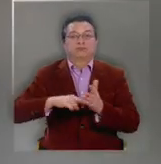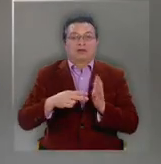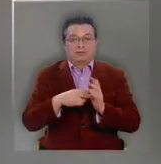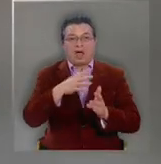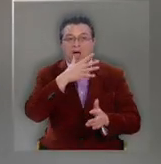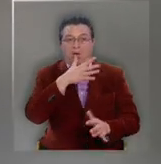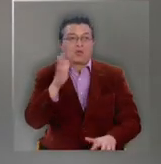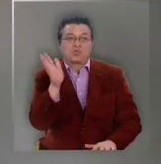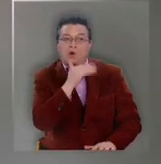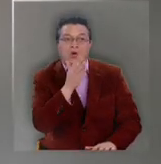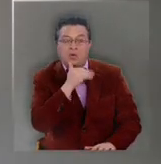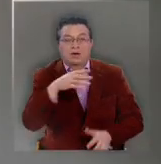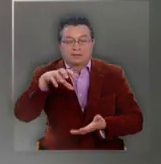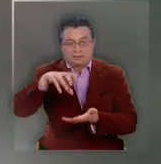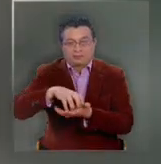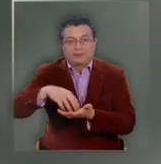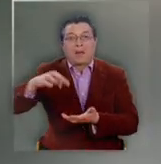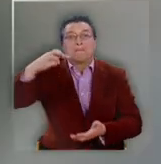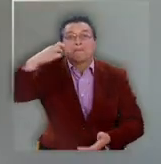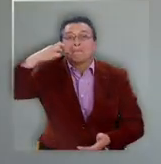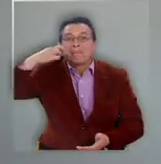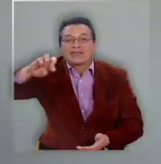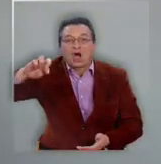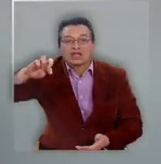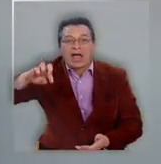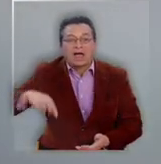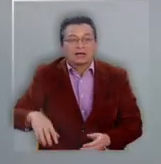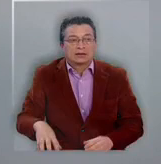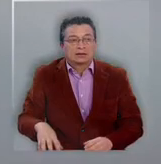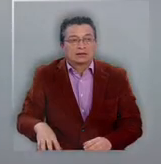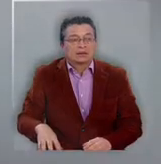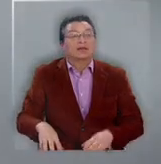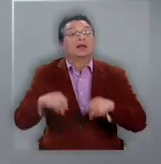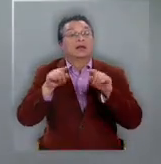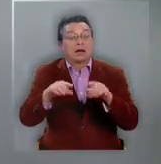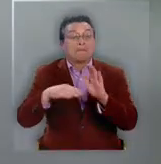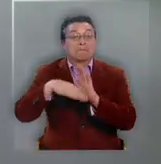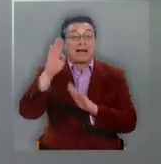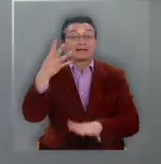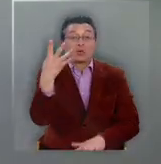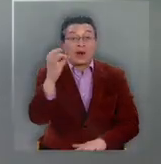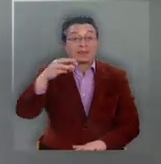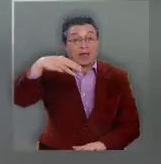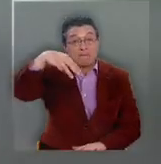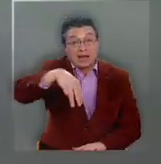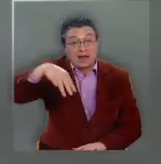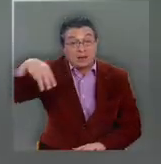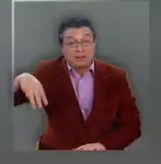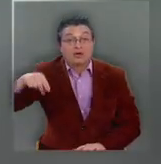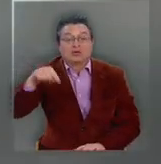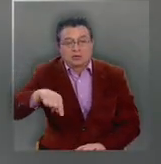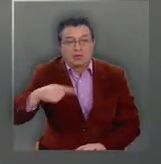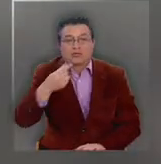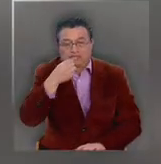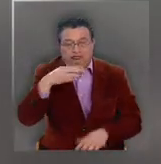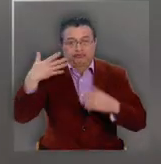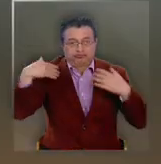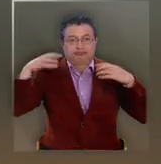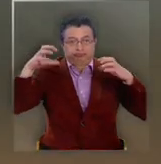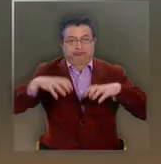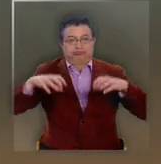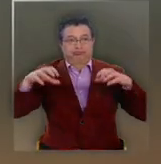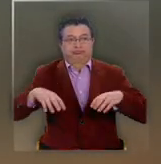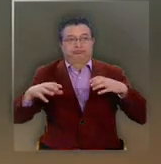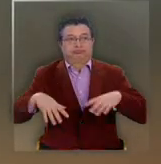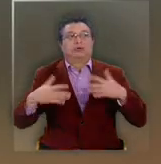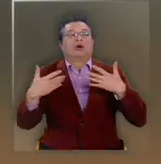escasez de agua en la provincia de Petorca. Más de 40 milímetros caídos durante las últimas horas